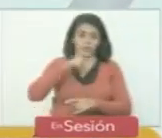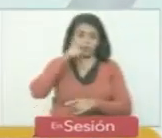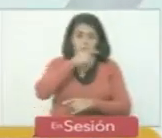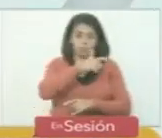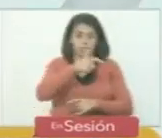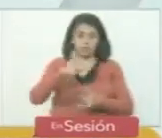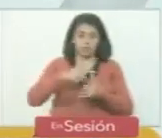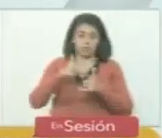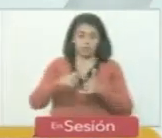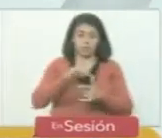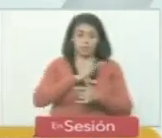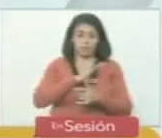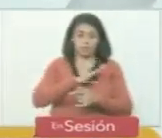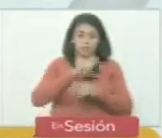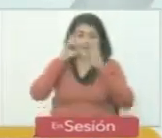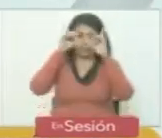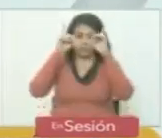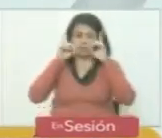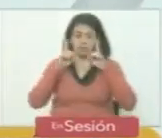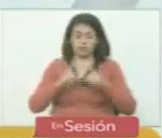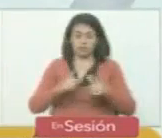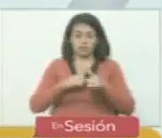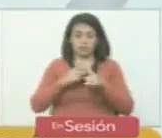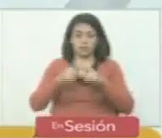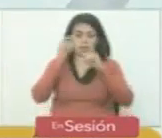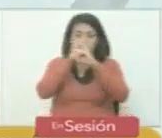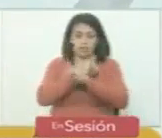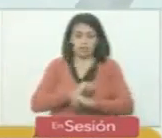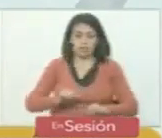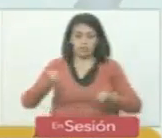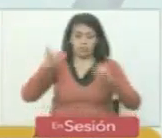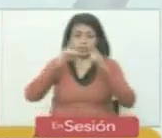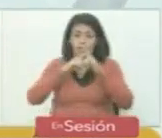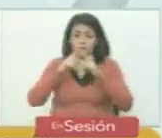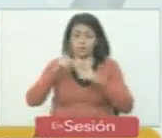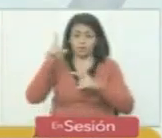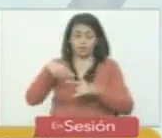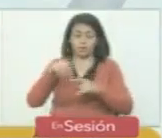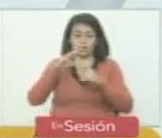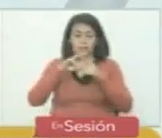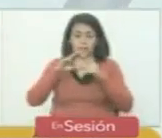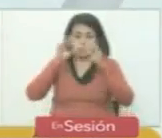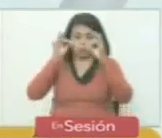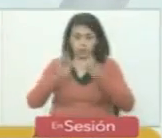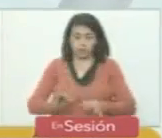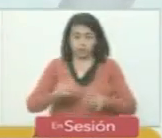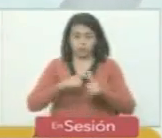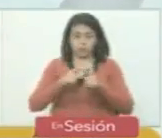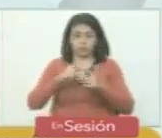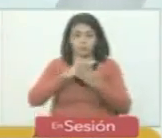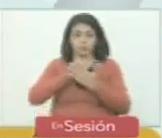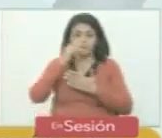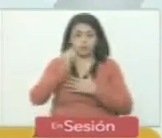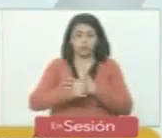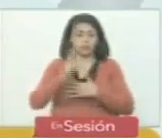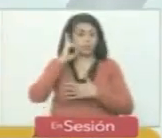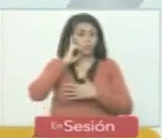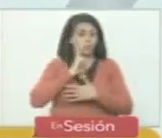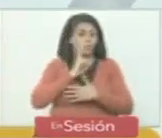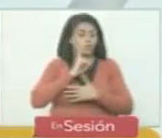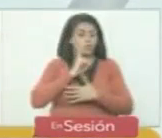soberanía, autodeterminación e independencia y la materialización del proyecto